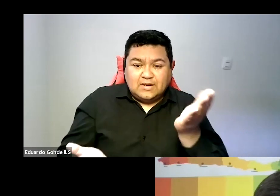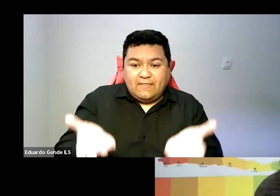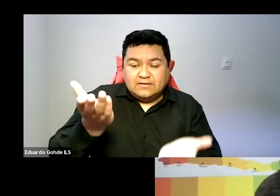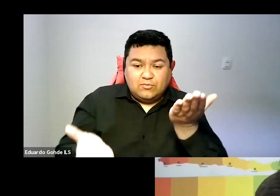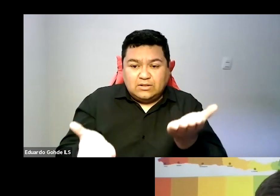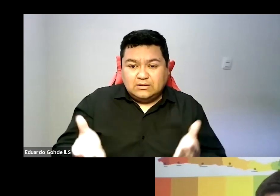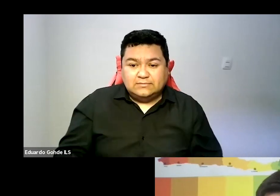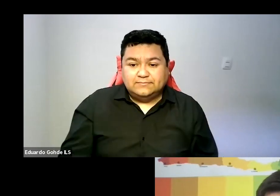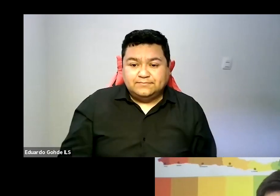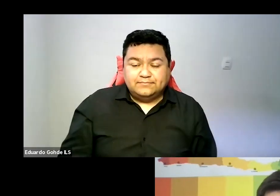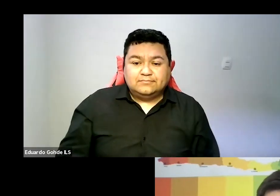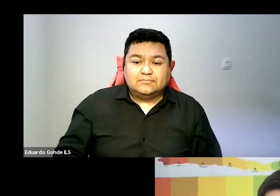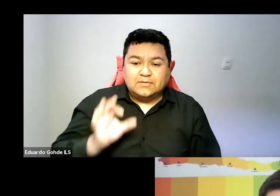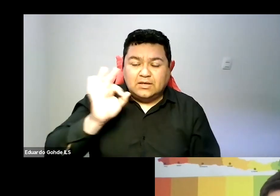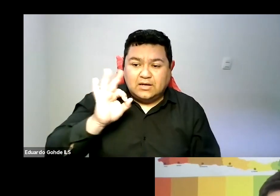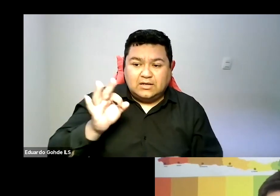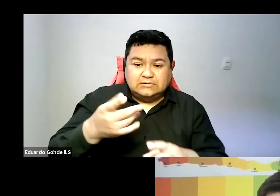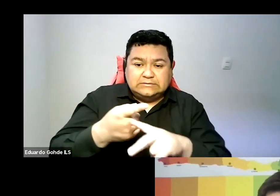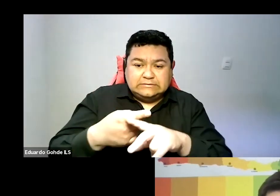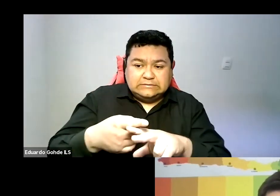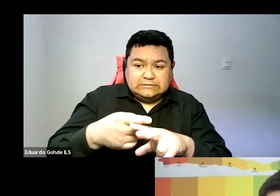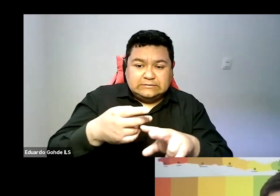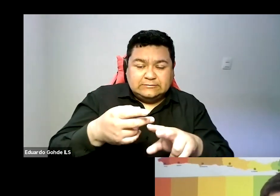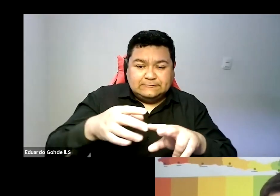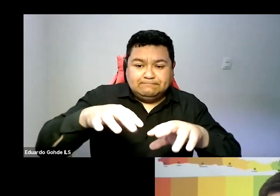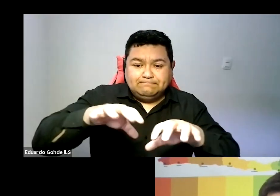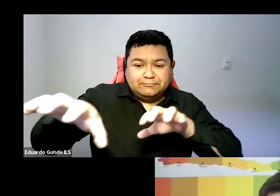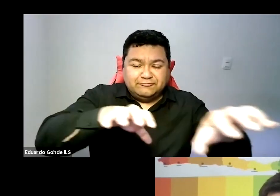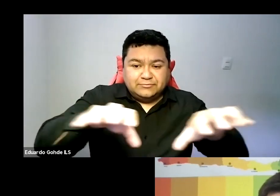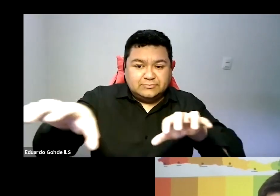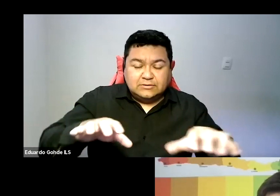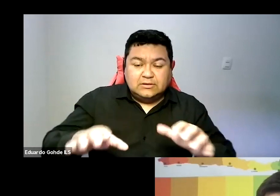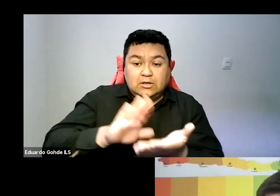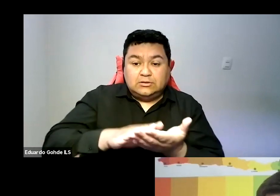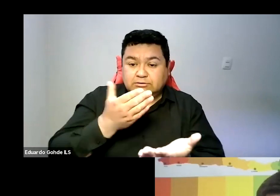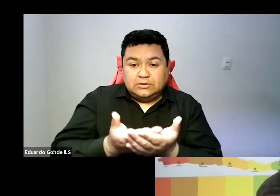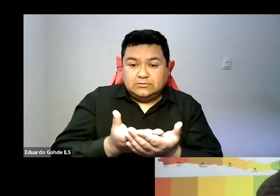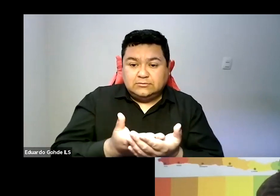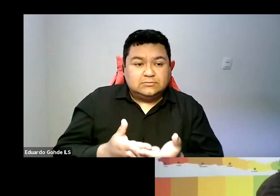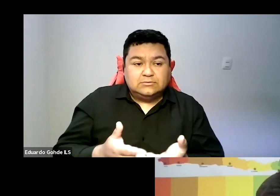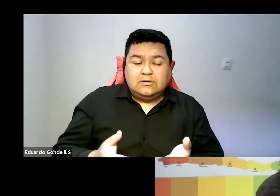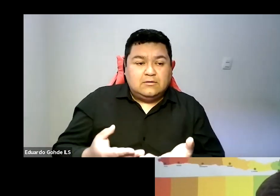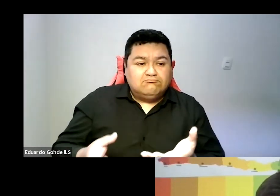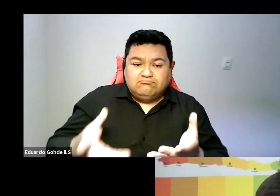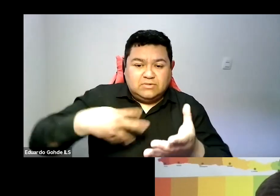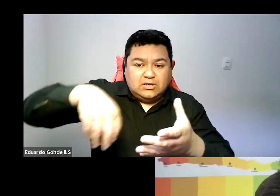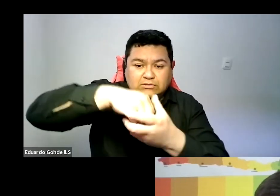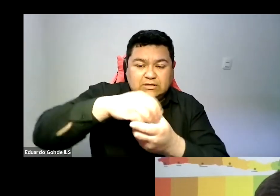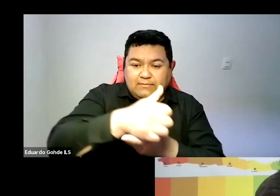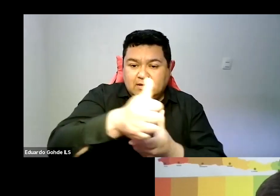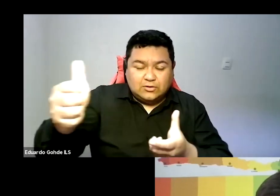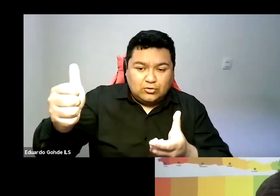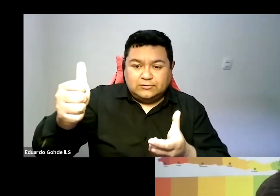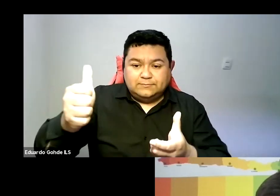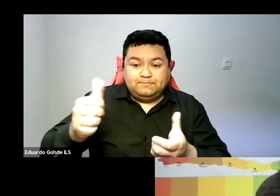proceso de redistribuir la riqueza, un progreso que tiene que ver con salud más inclusiva para todos y para todas,